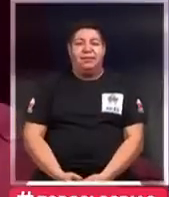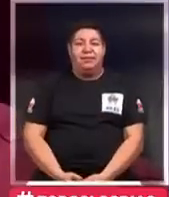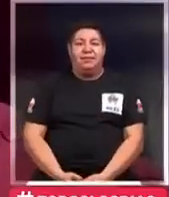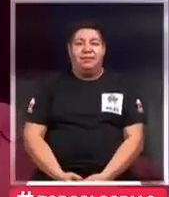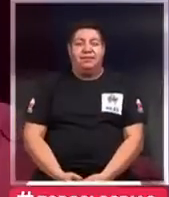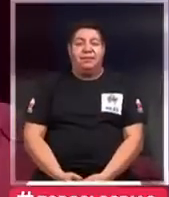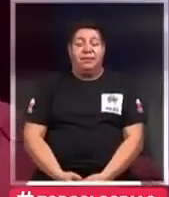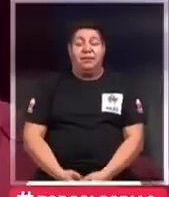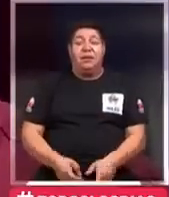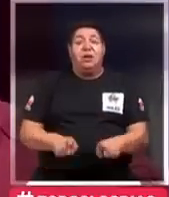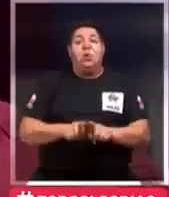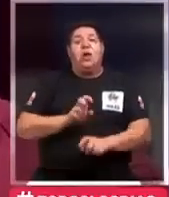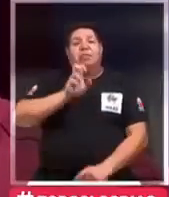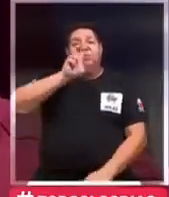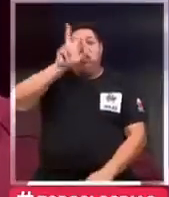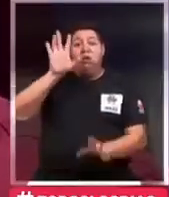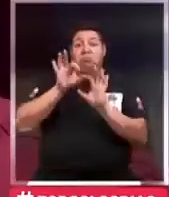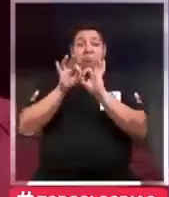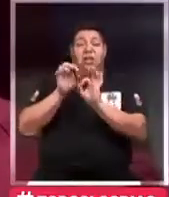Pero gracias a Dios